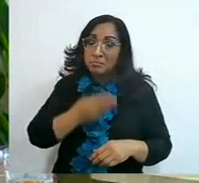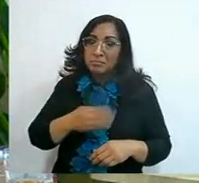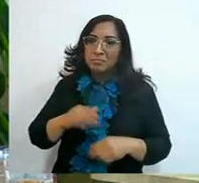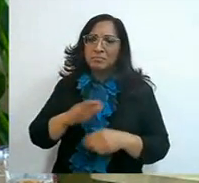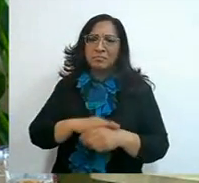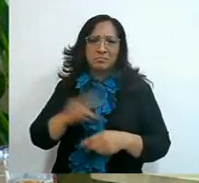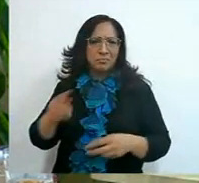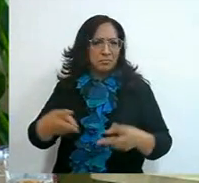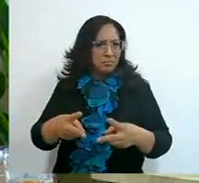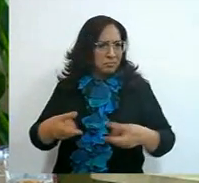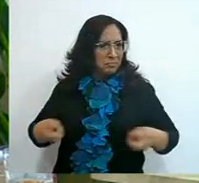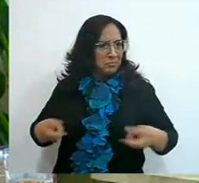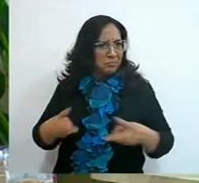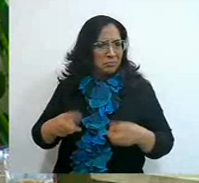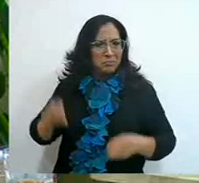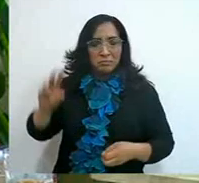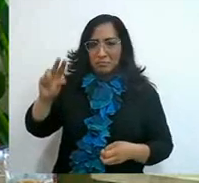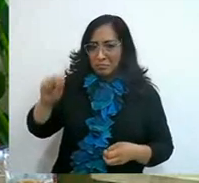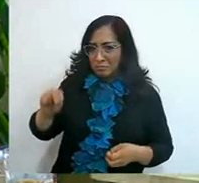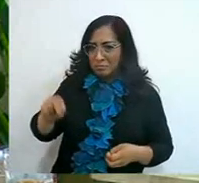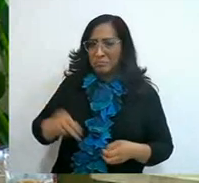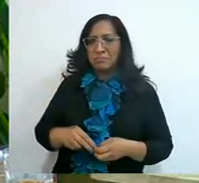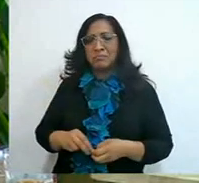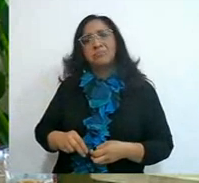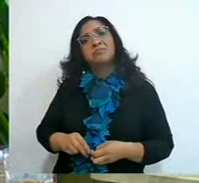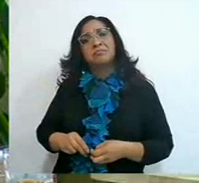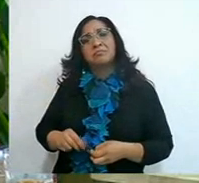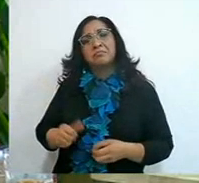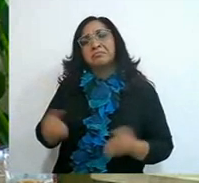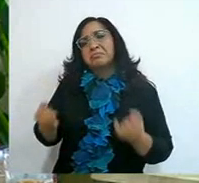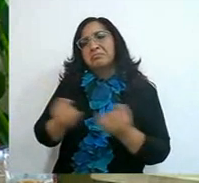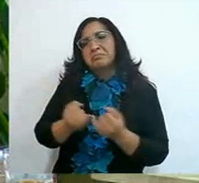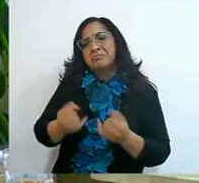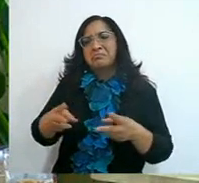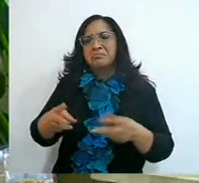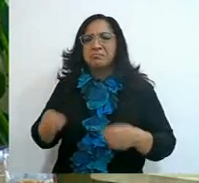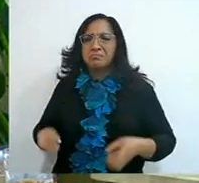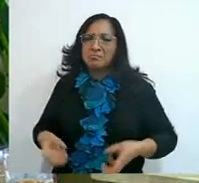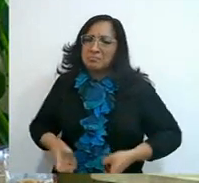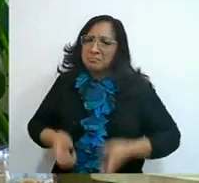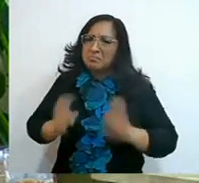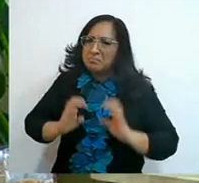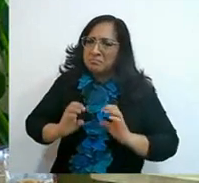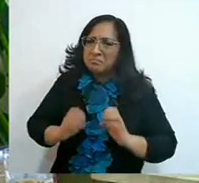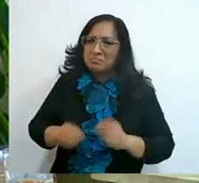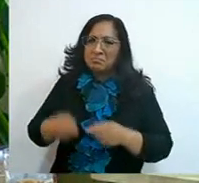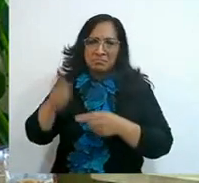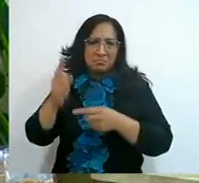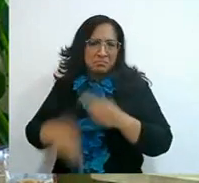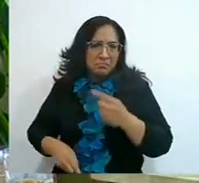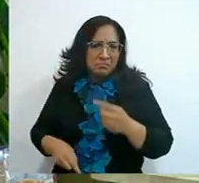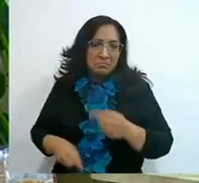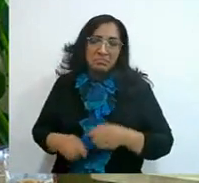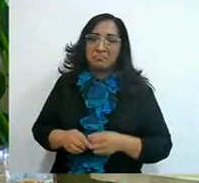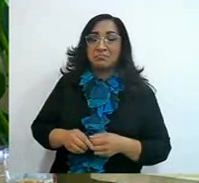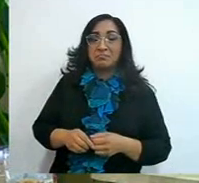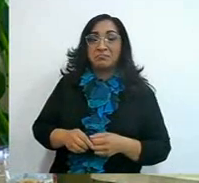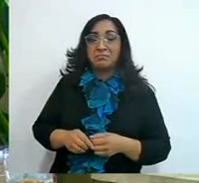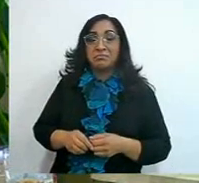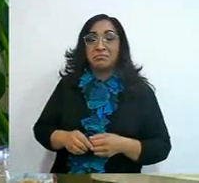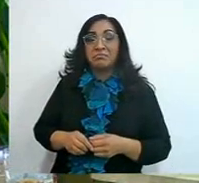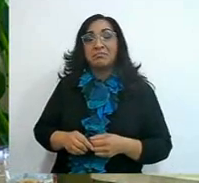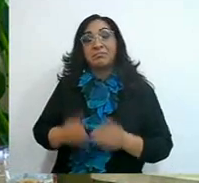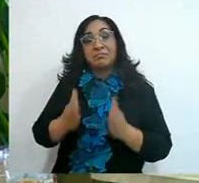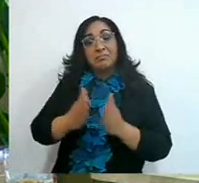O no robarás, como el de la semana pasada, ¿verdad? No robarás, que es igual robar, hurtar, despojar, en fin. Y